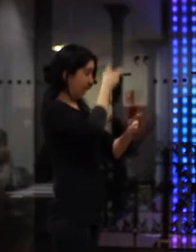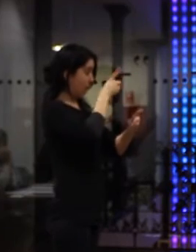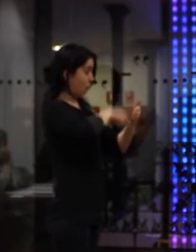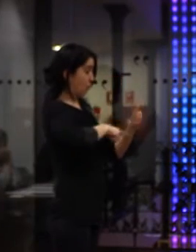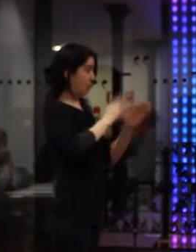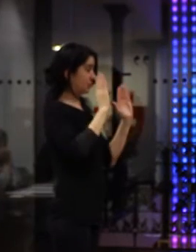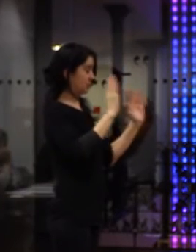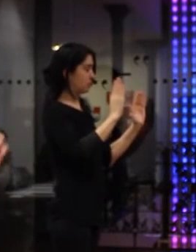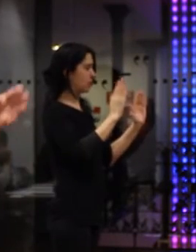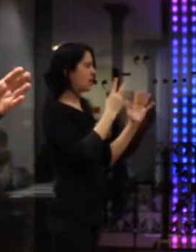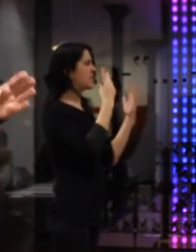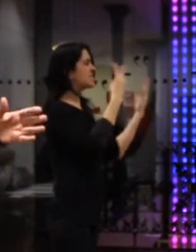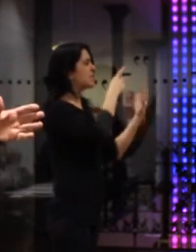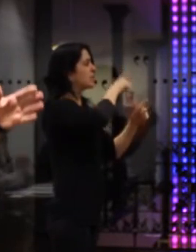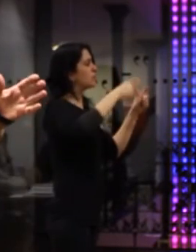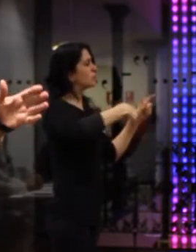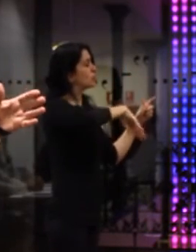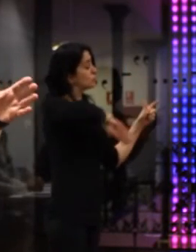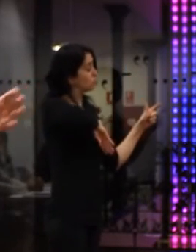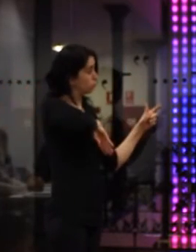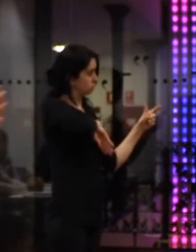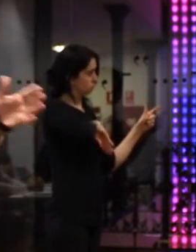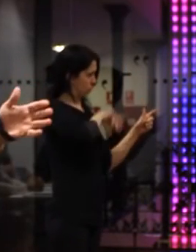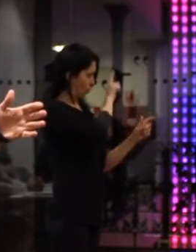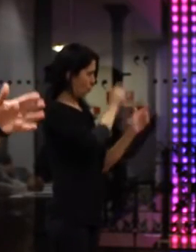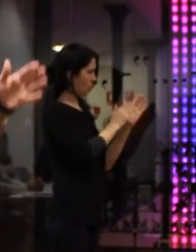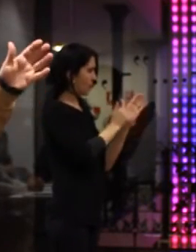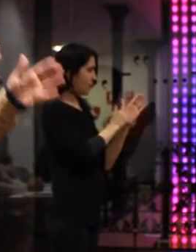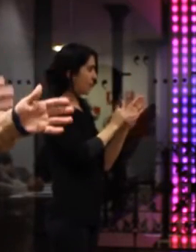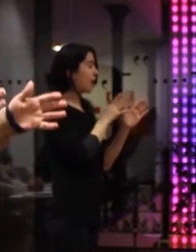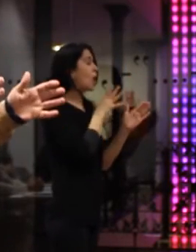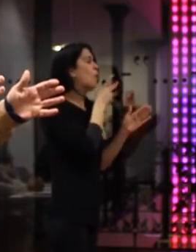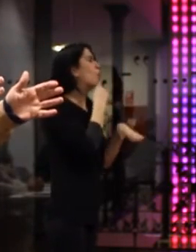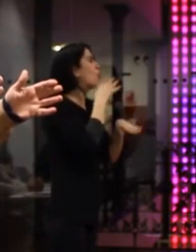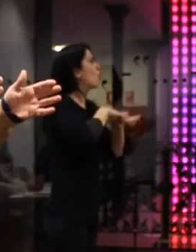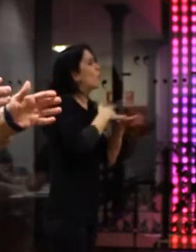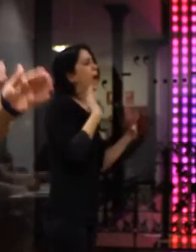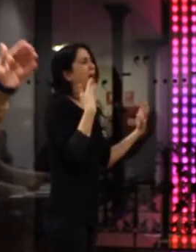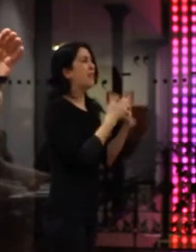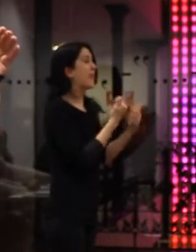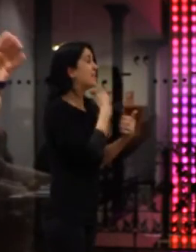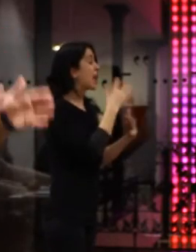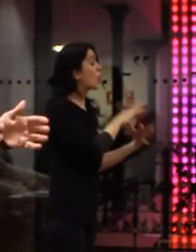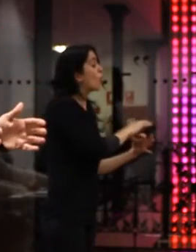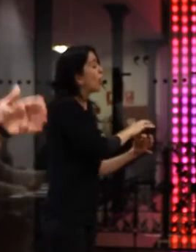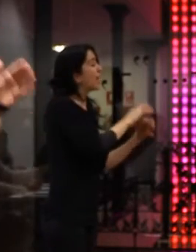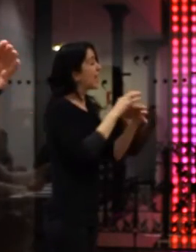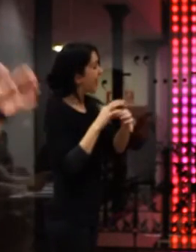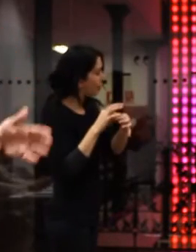en esta comunidad por accidentes vinculados de una manera u otra a problemas relativos a